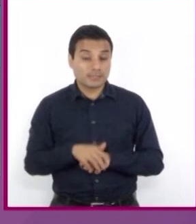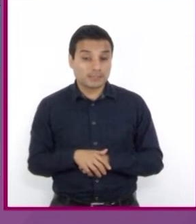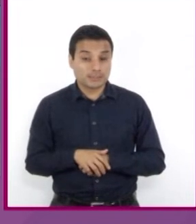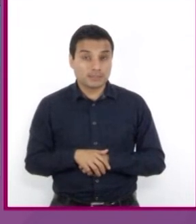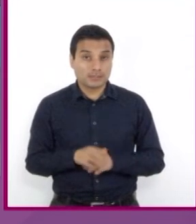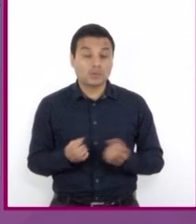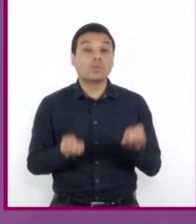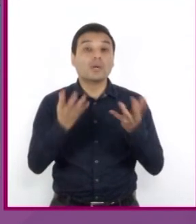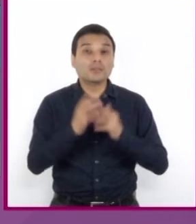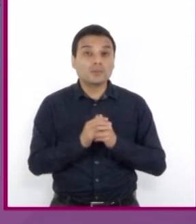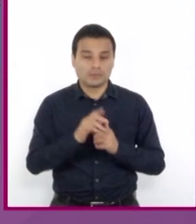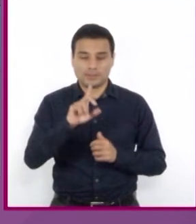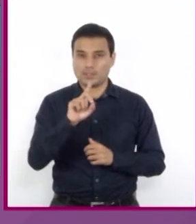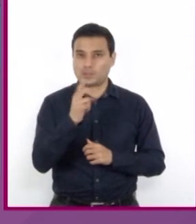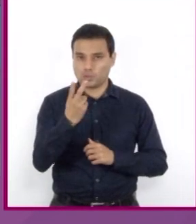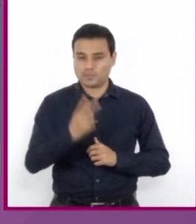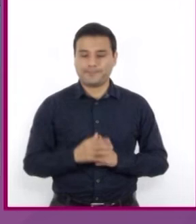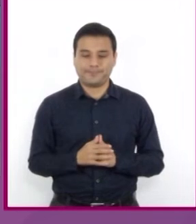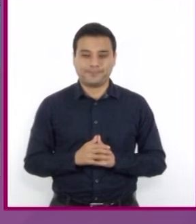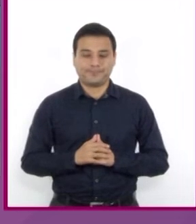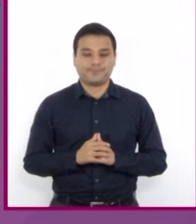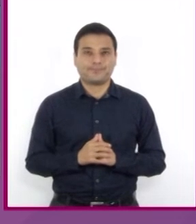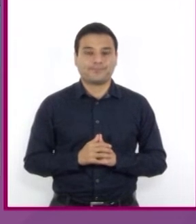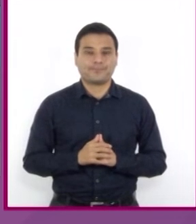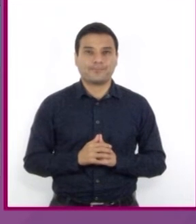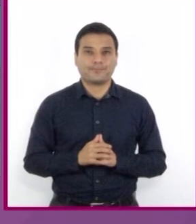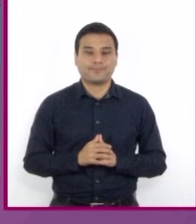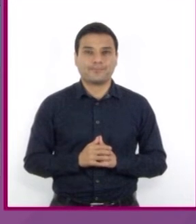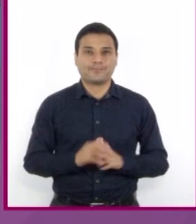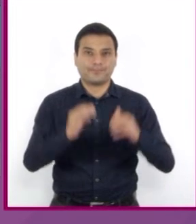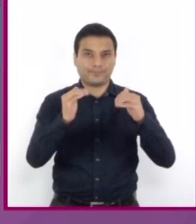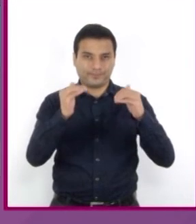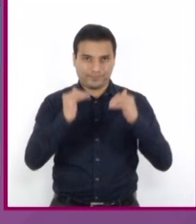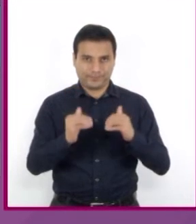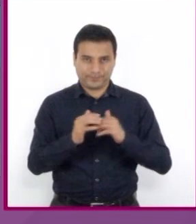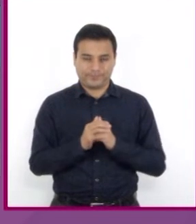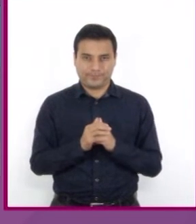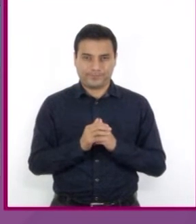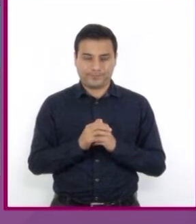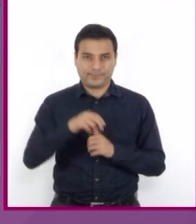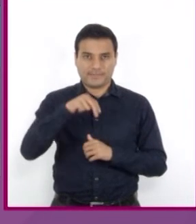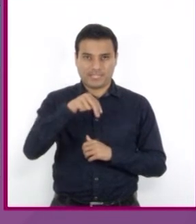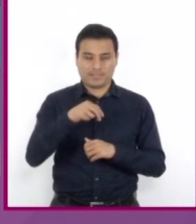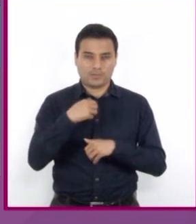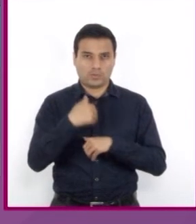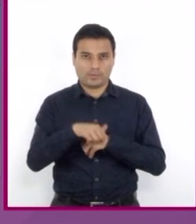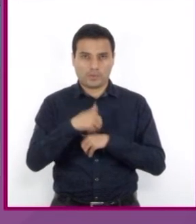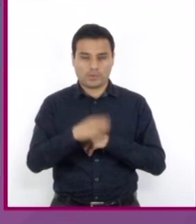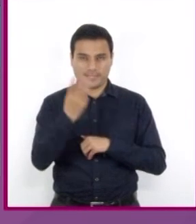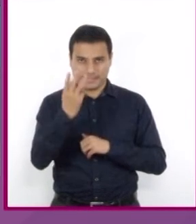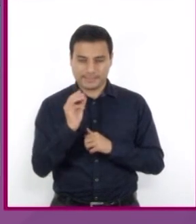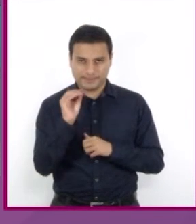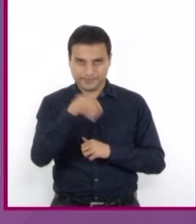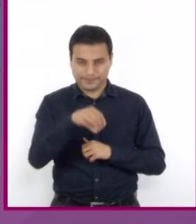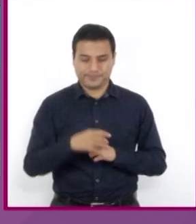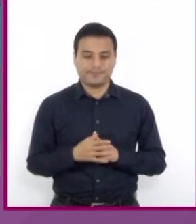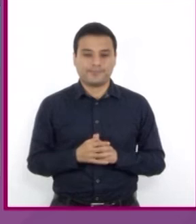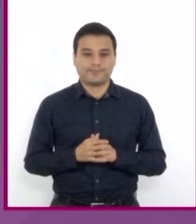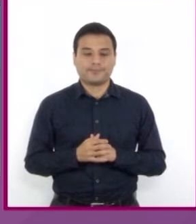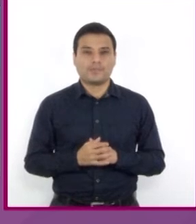16, obteniendo 32 como resultado. Para el tercer valor del término n, cuando n es igual a